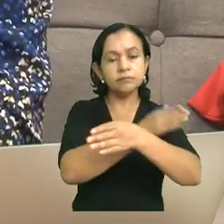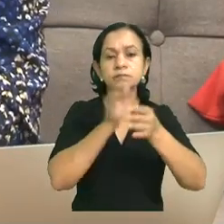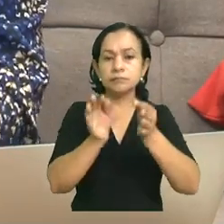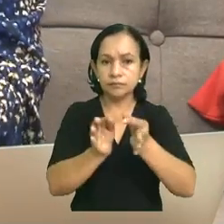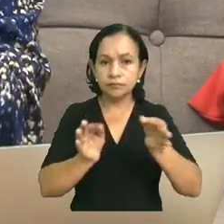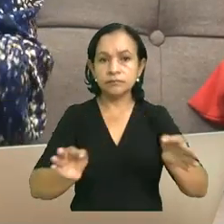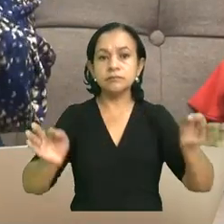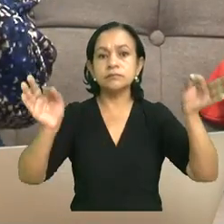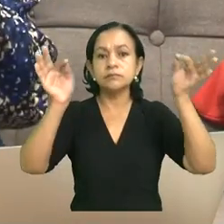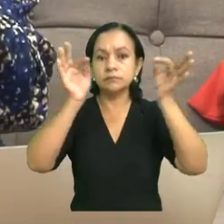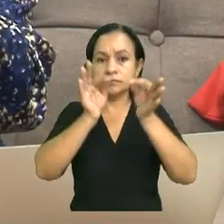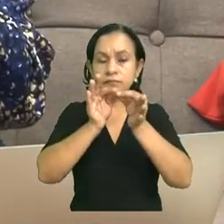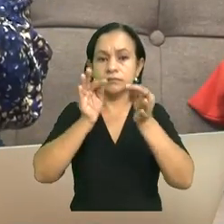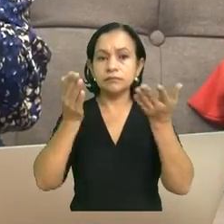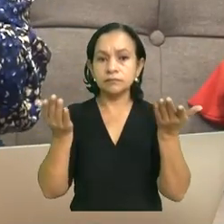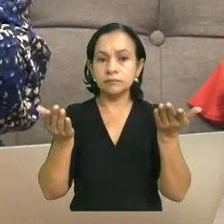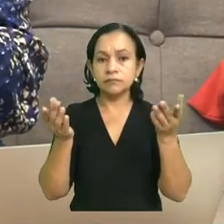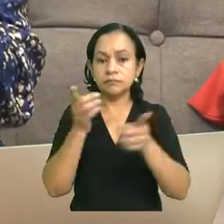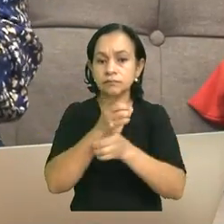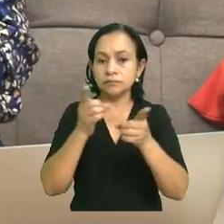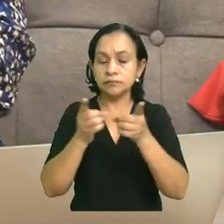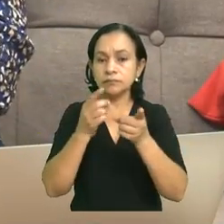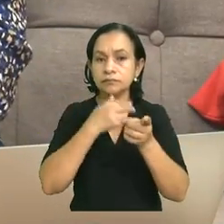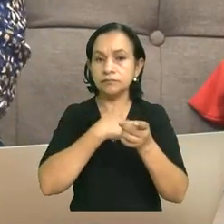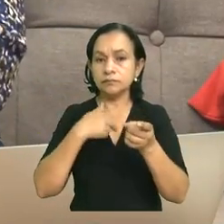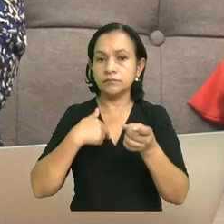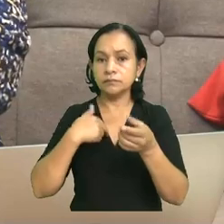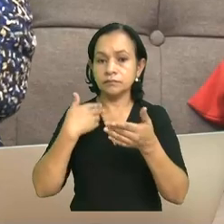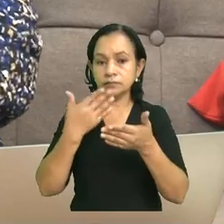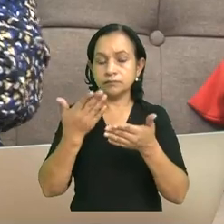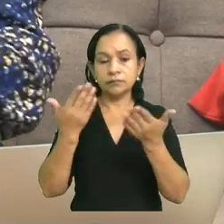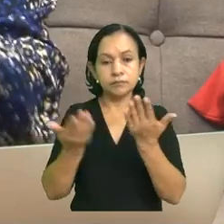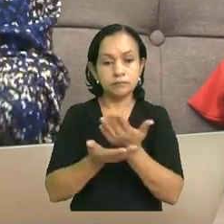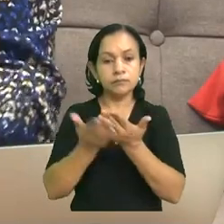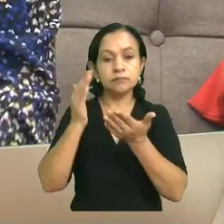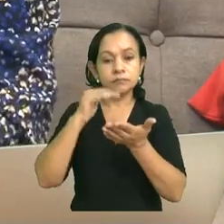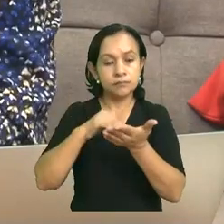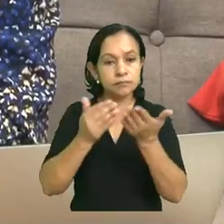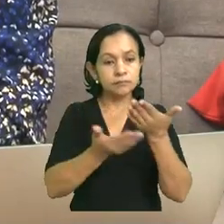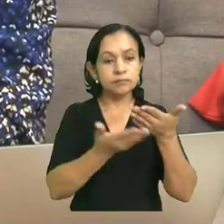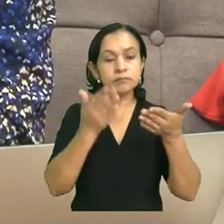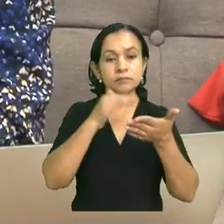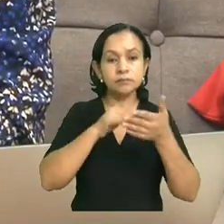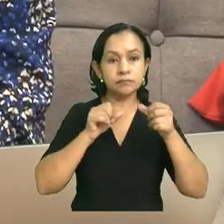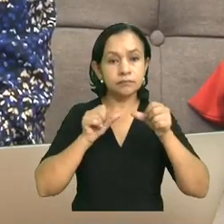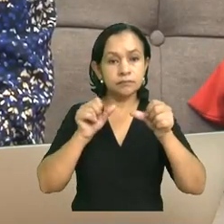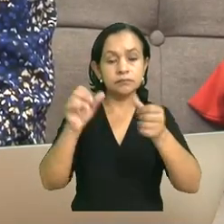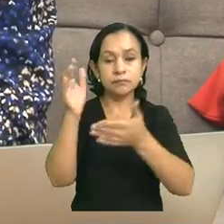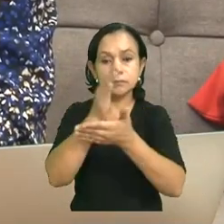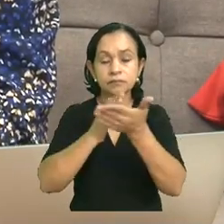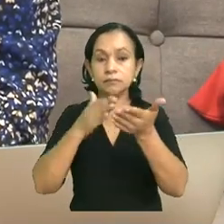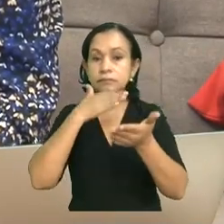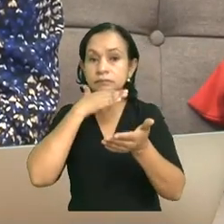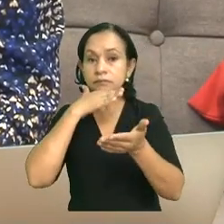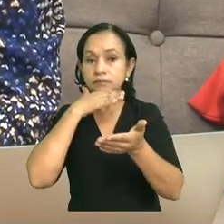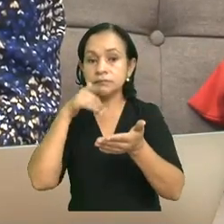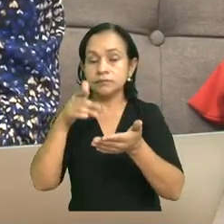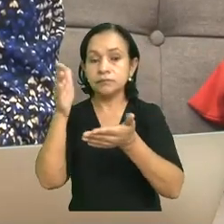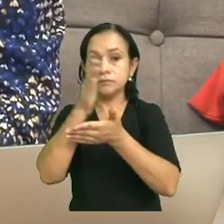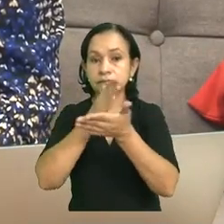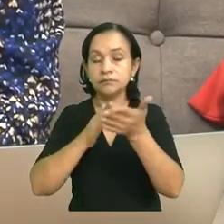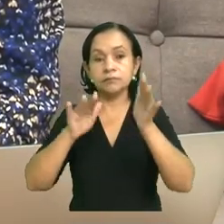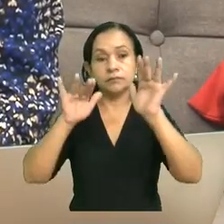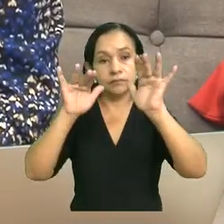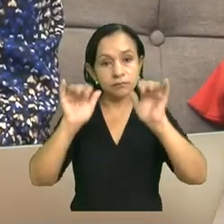fundamental, pero además se debe de estar haciendo una actualización permanente de los puntos críticos, porque algunos ya